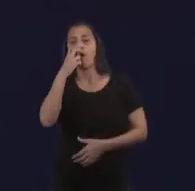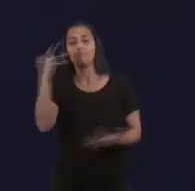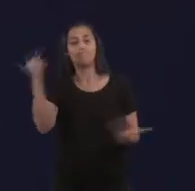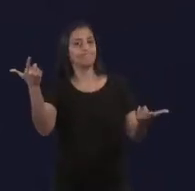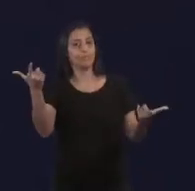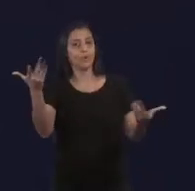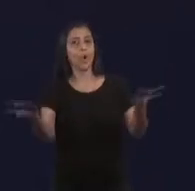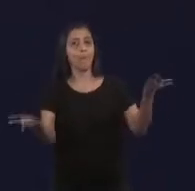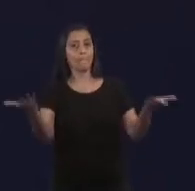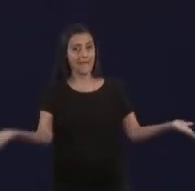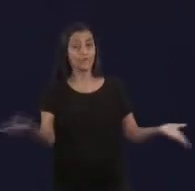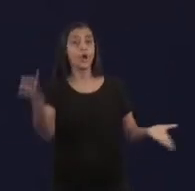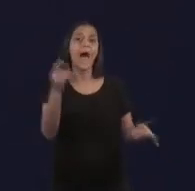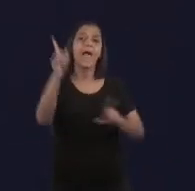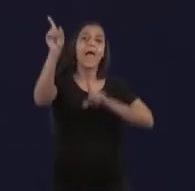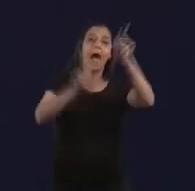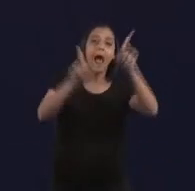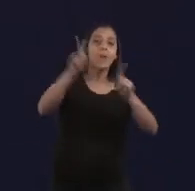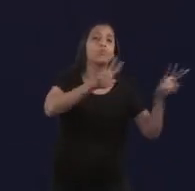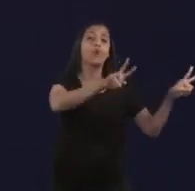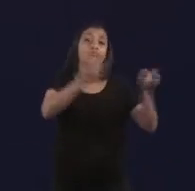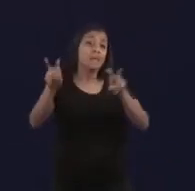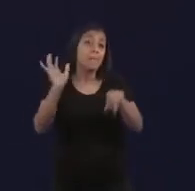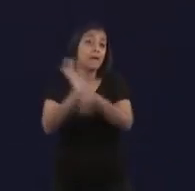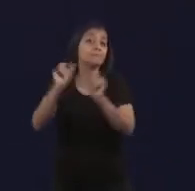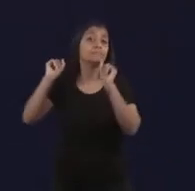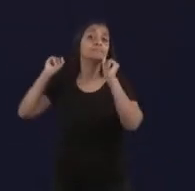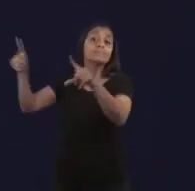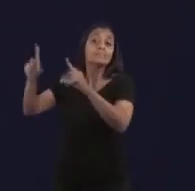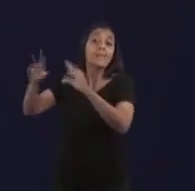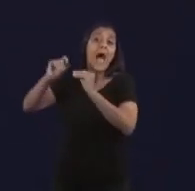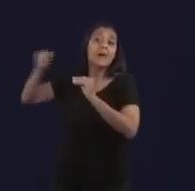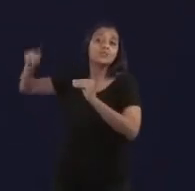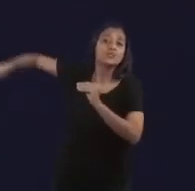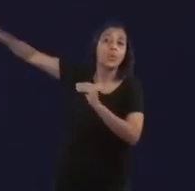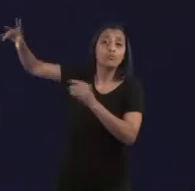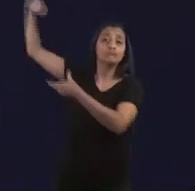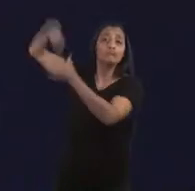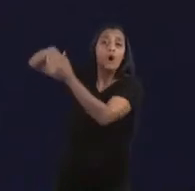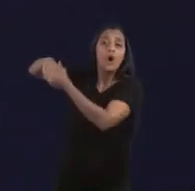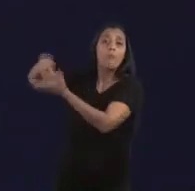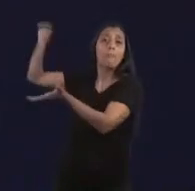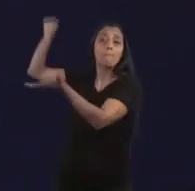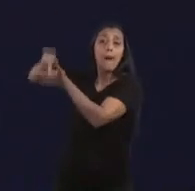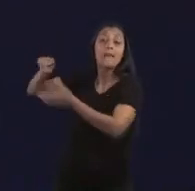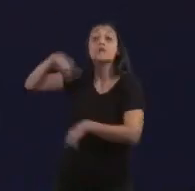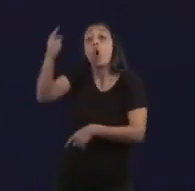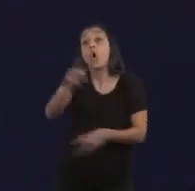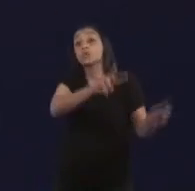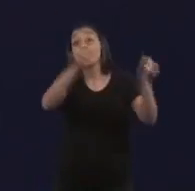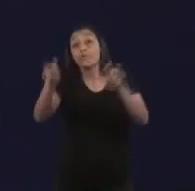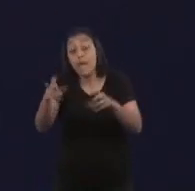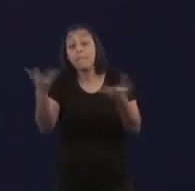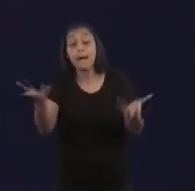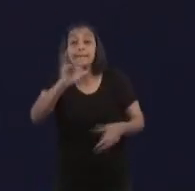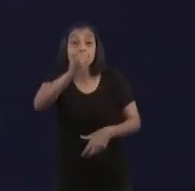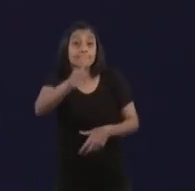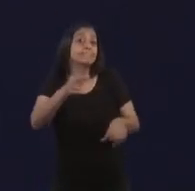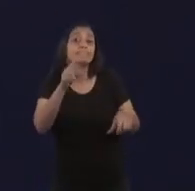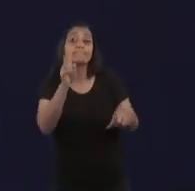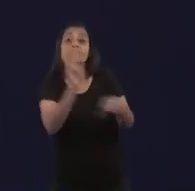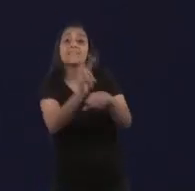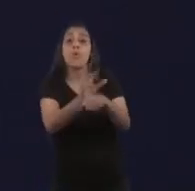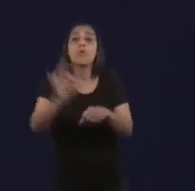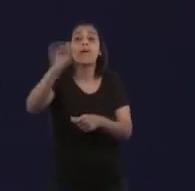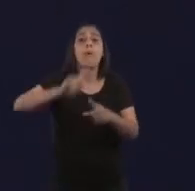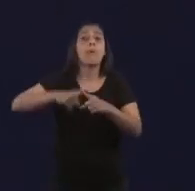porque algunas cuestiones son de política interna, de seguridad interna, y otras cuestiones atañen a la política o la seguridad de otros